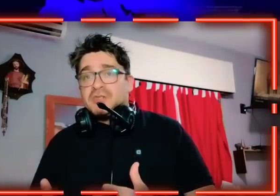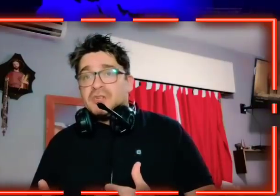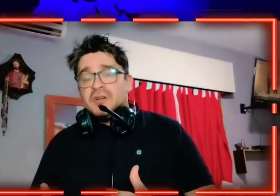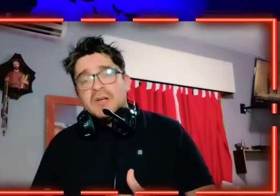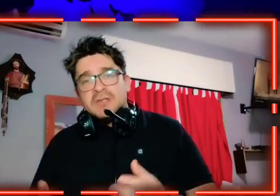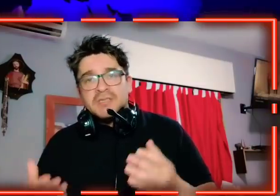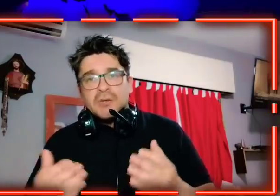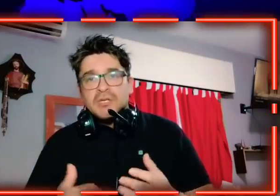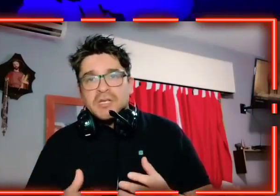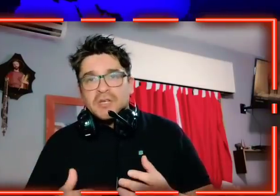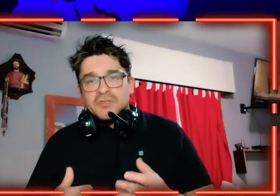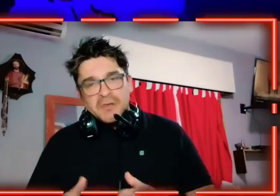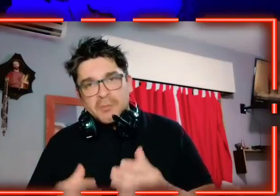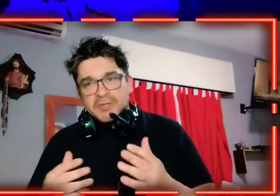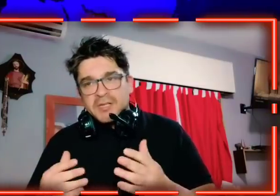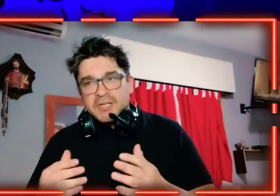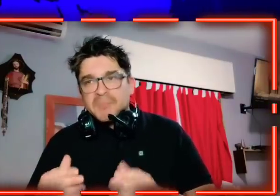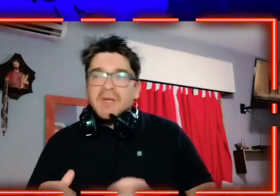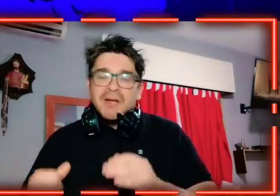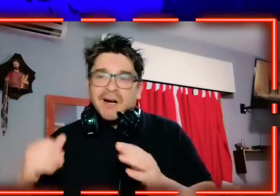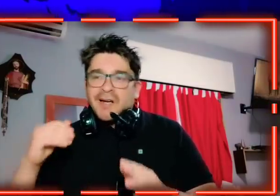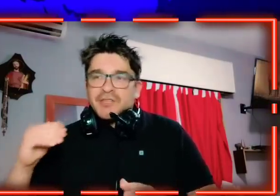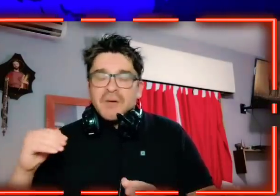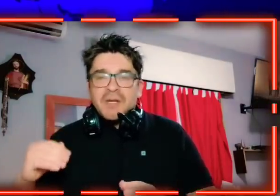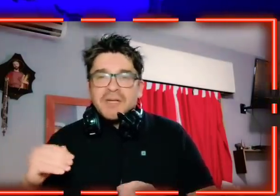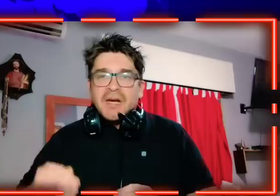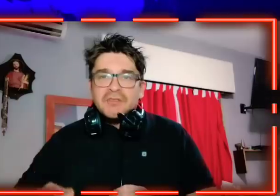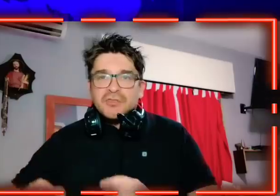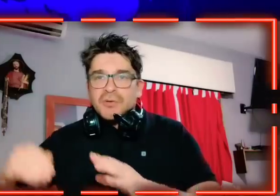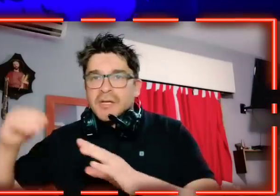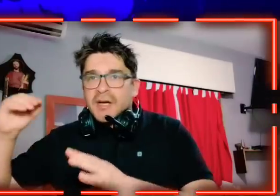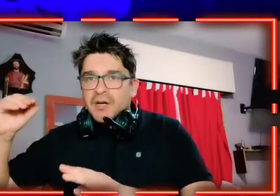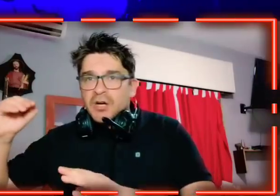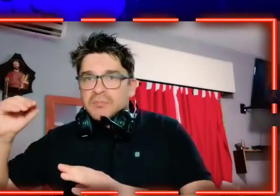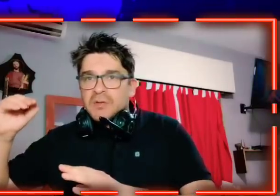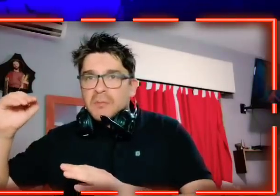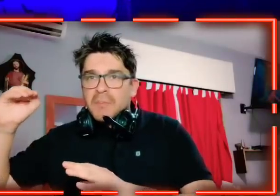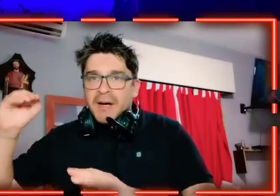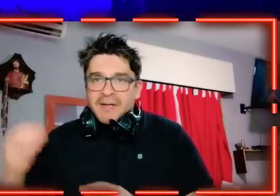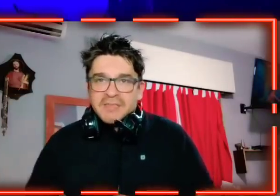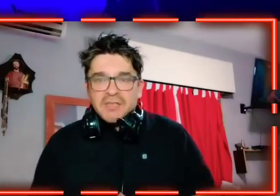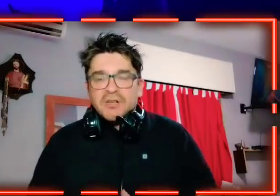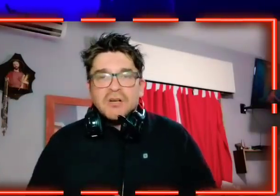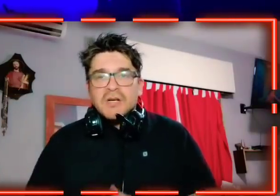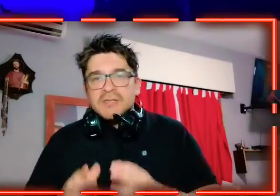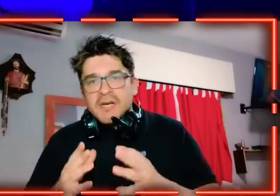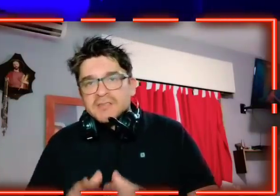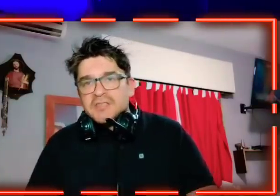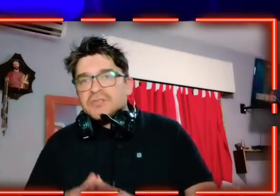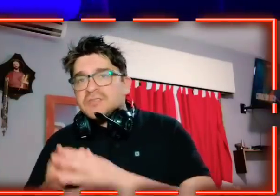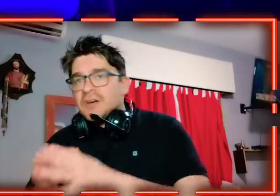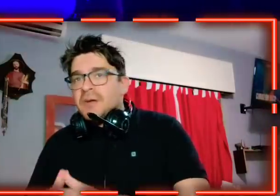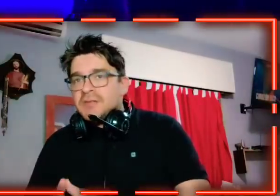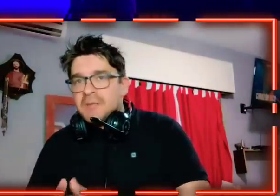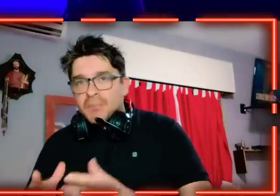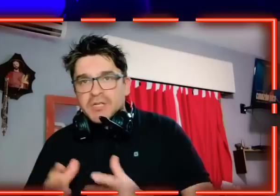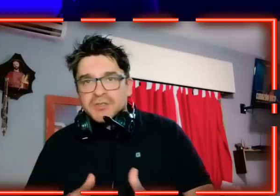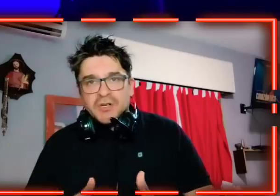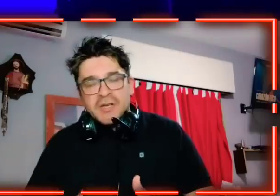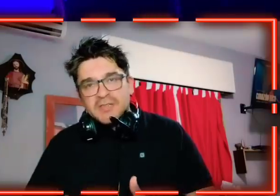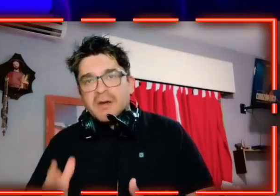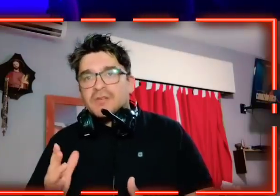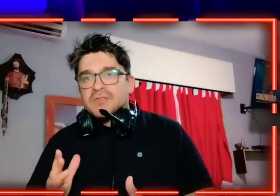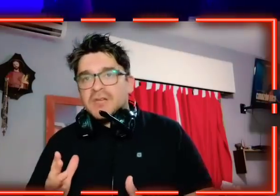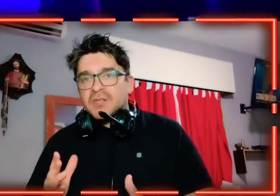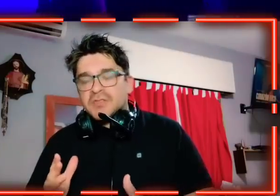ese proyecto, ¿no? De estar unidos. Como te dije, Latinoamérica sube un escalón, baja 5 y así sucesivamente